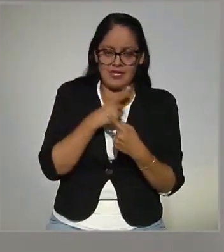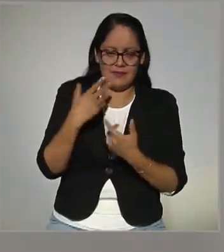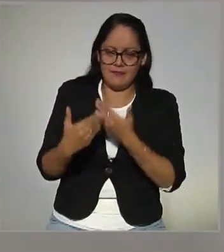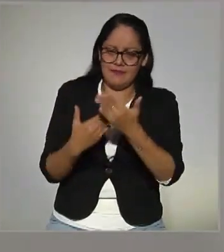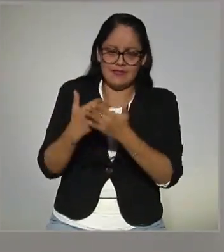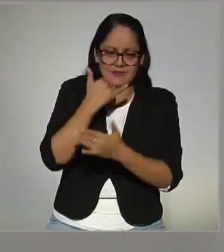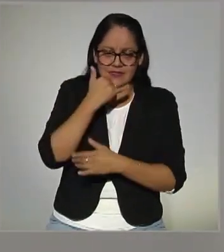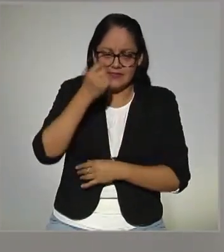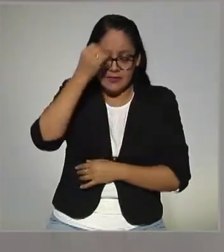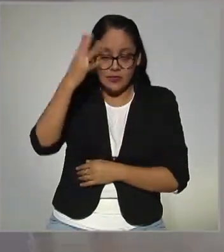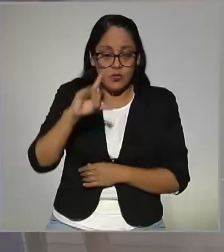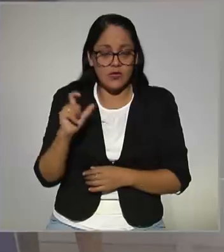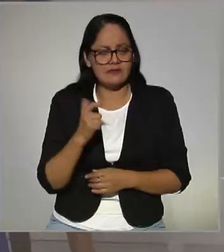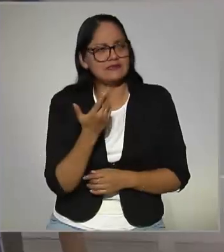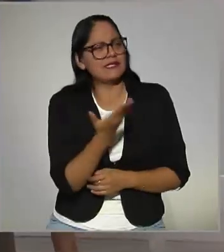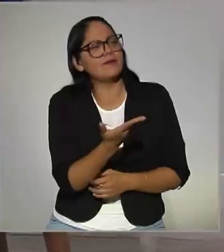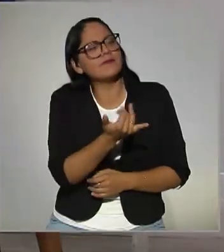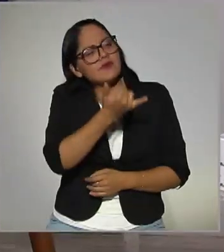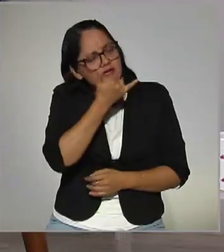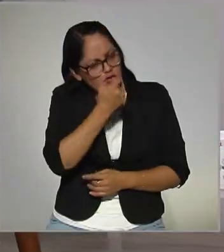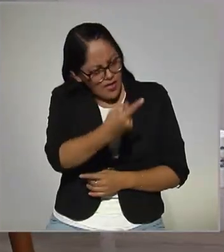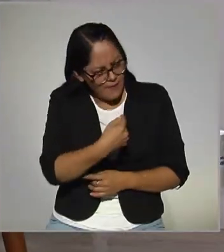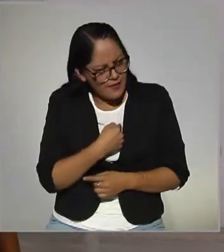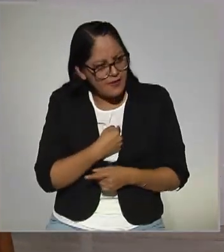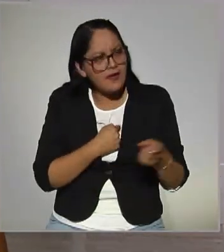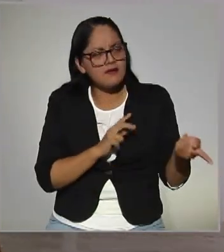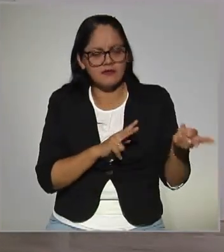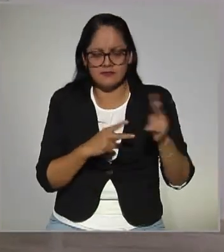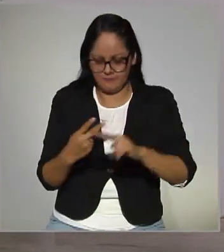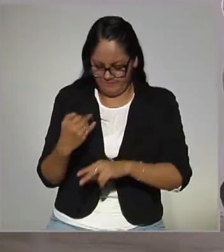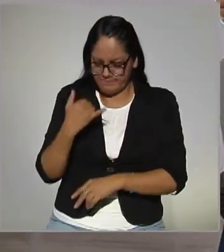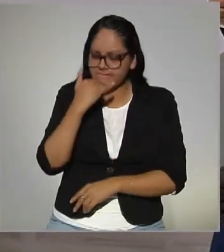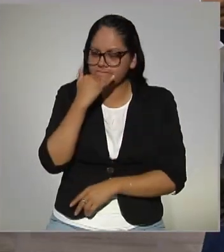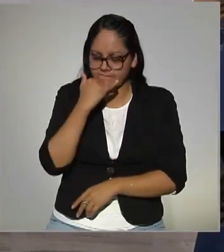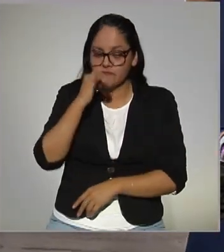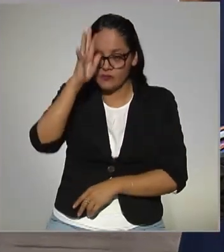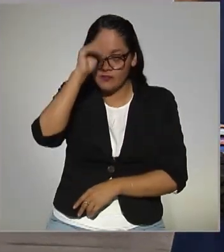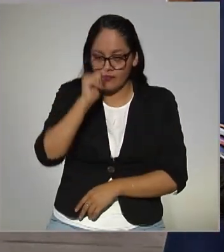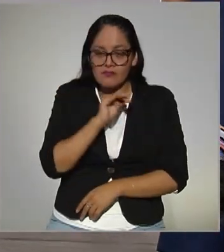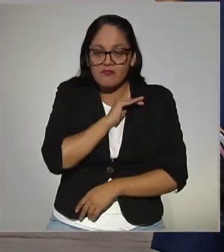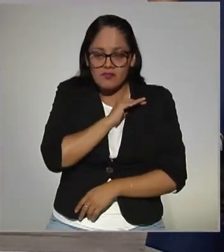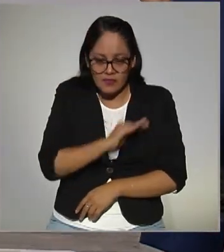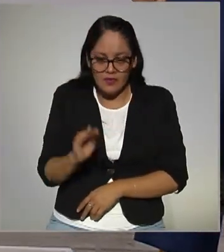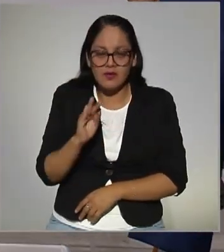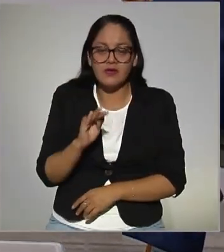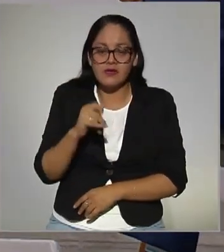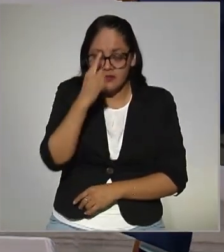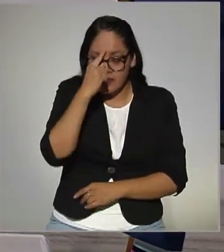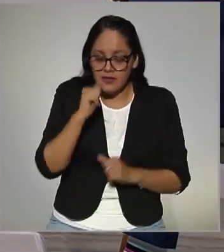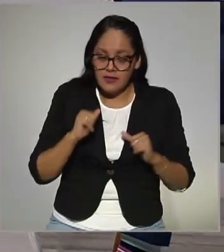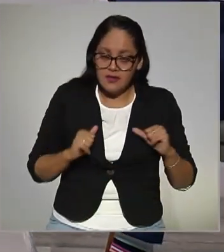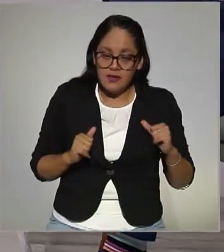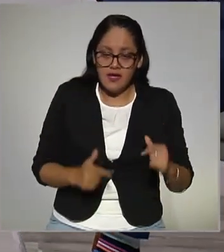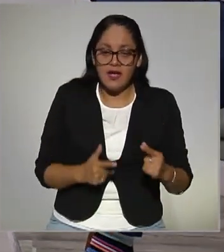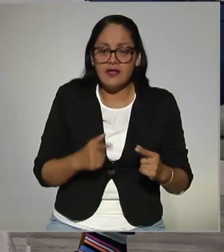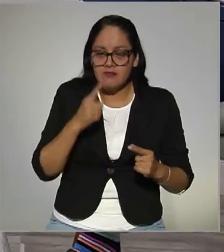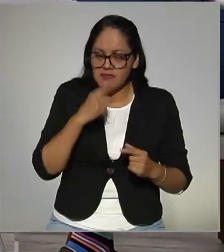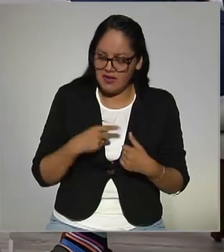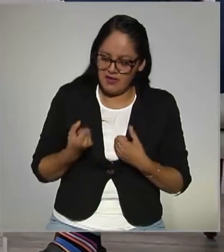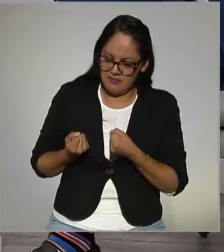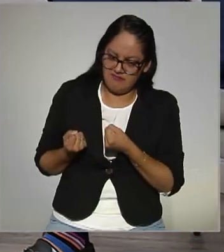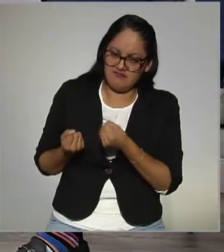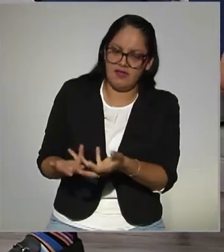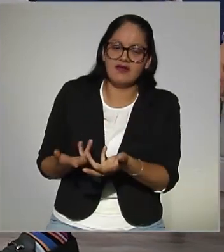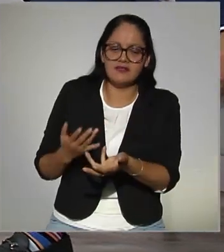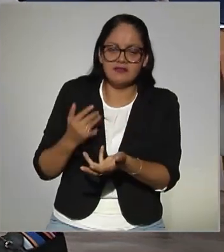cuando pide perdón, el otro me lo otorga. O sea, el otro, digamos, tiene un poder, podríamos verlo así, de tener algo que tiene para donar o